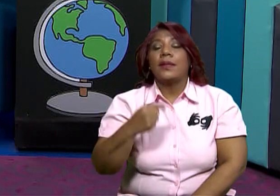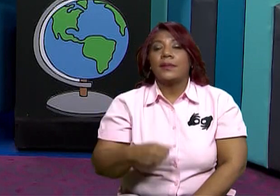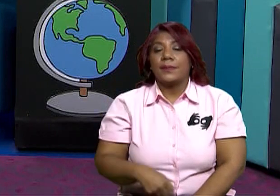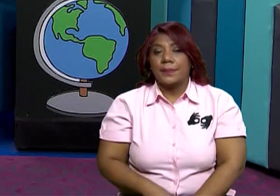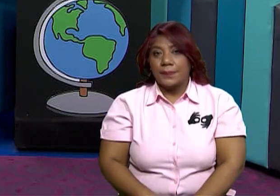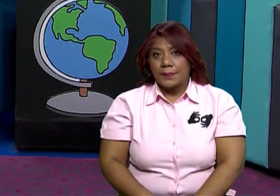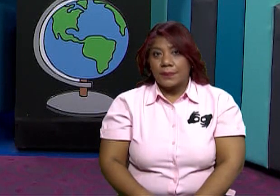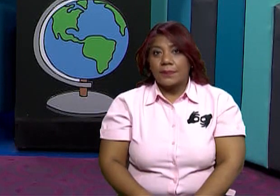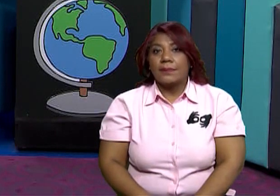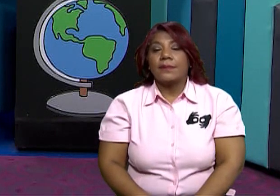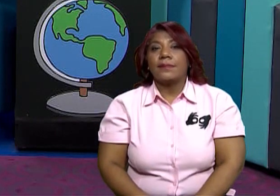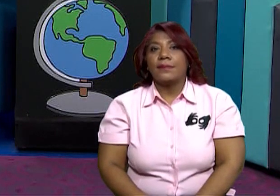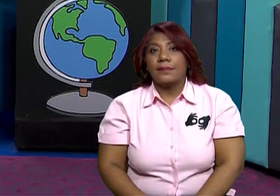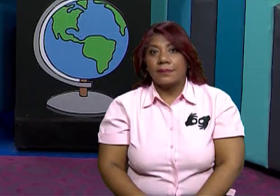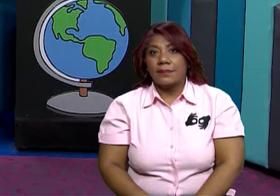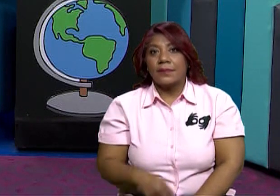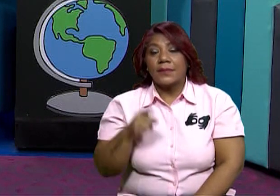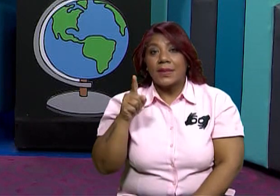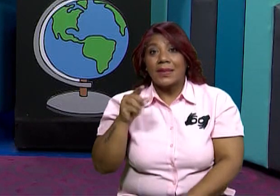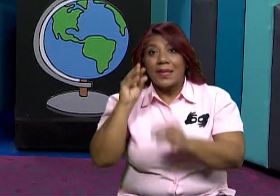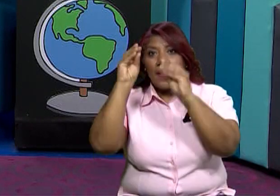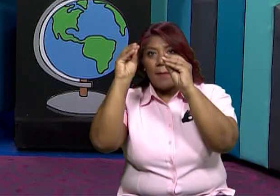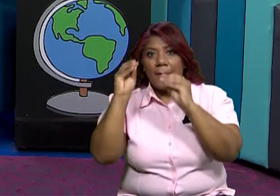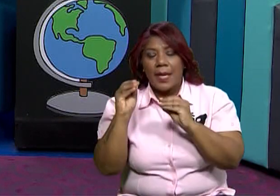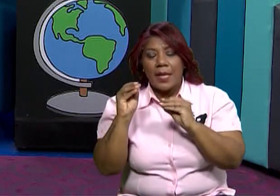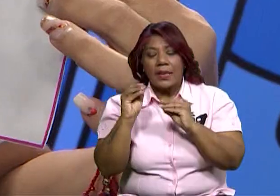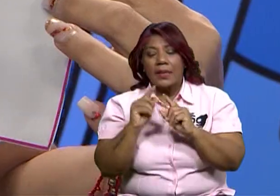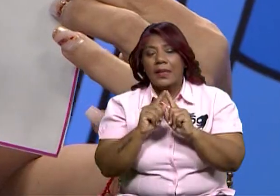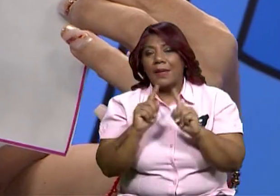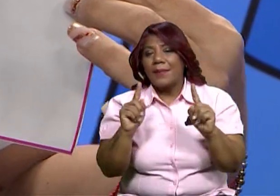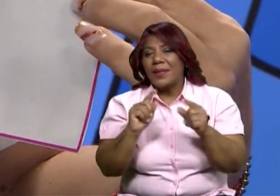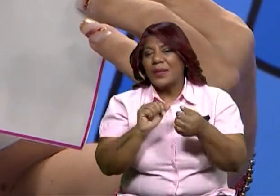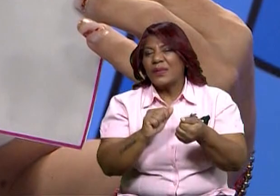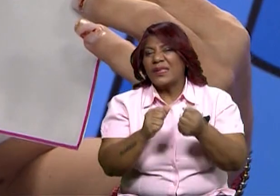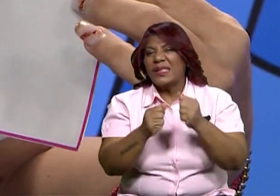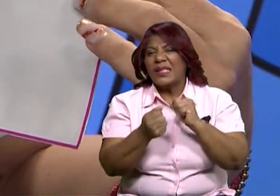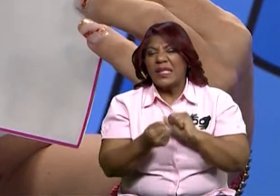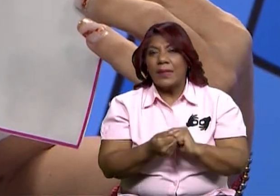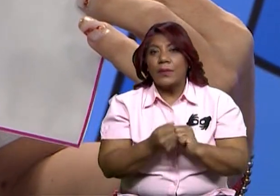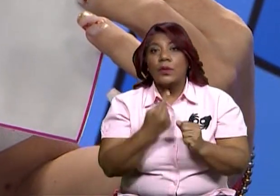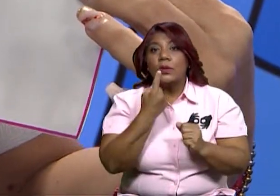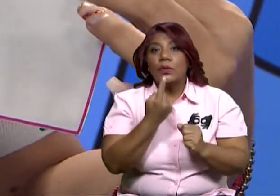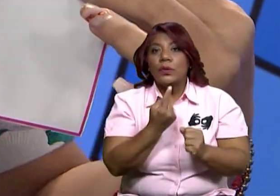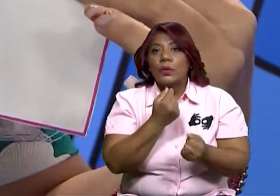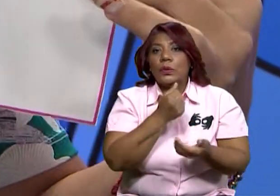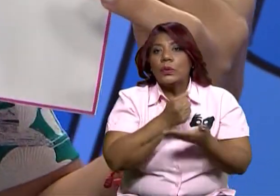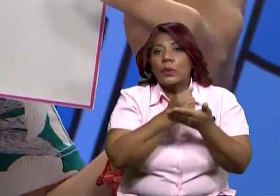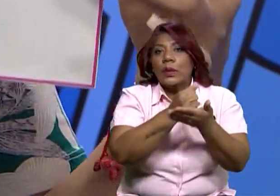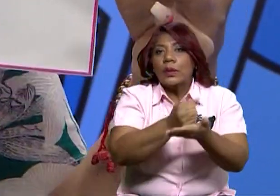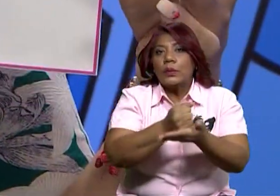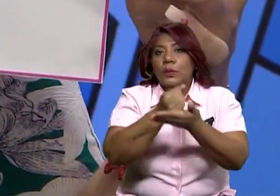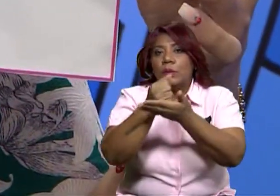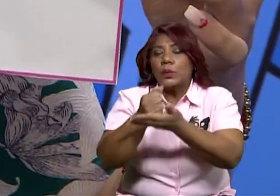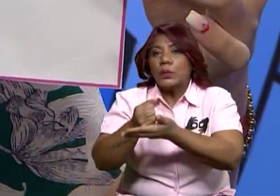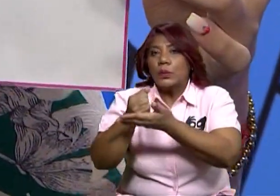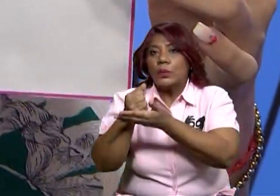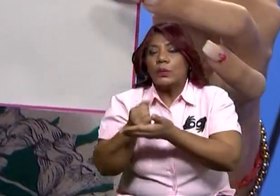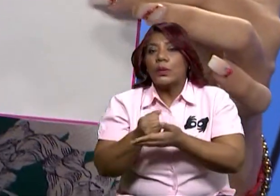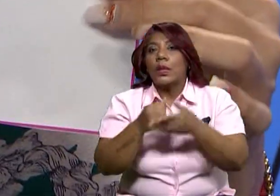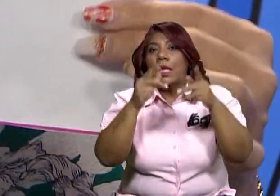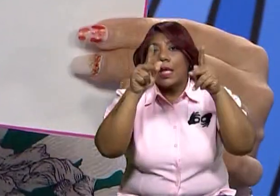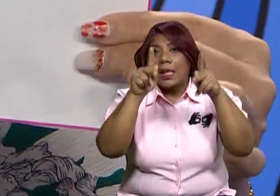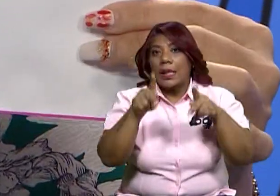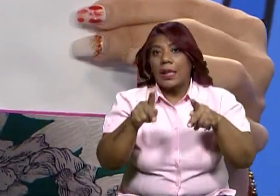católica que se convirtió en un ejemplo viviente de la generosidad, ¿verdad? Si hacemos un resumen, ella también